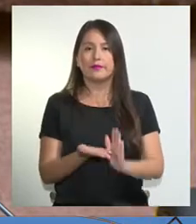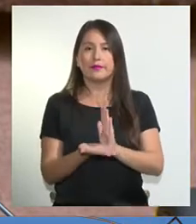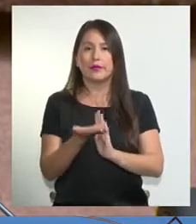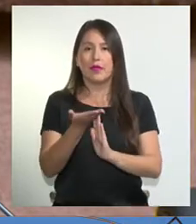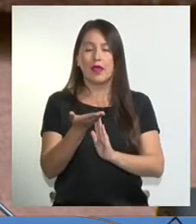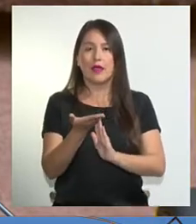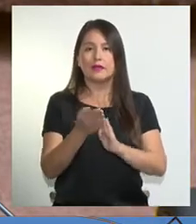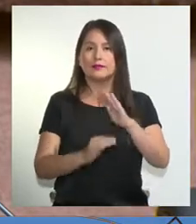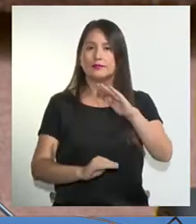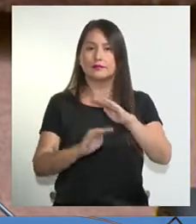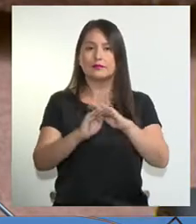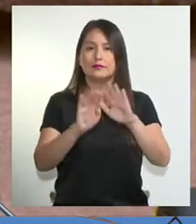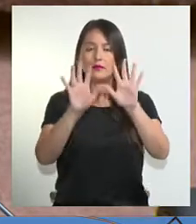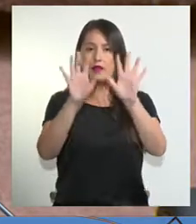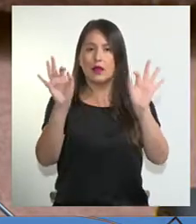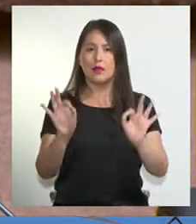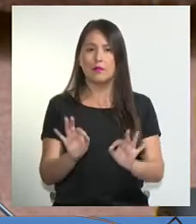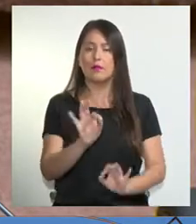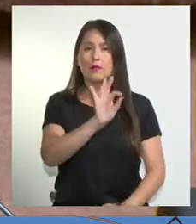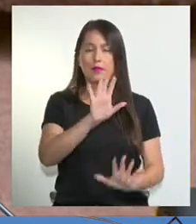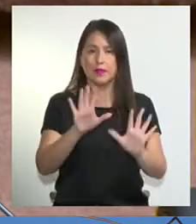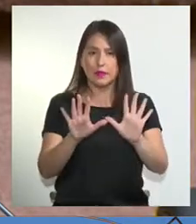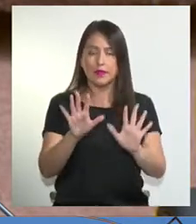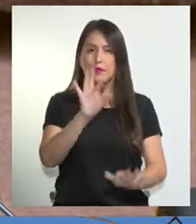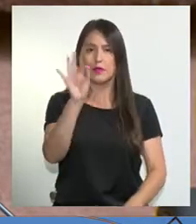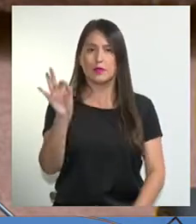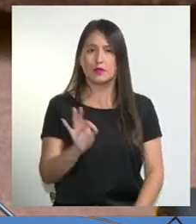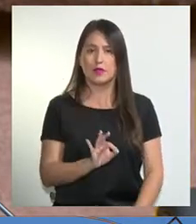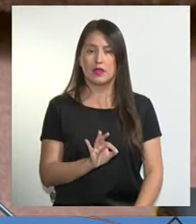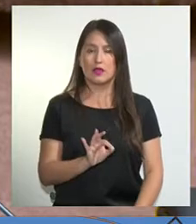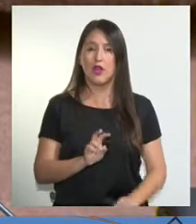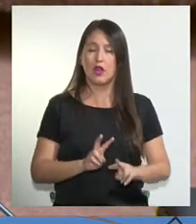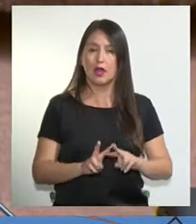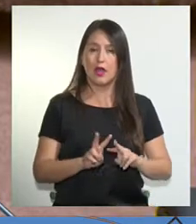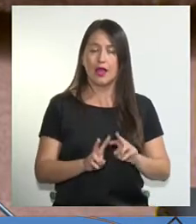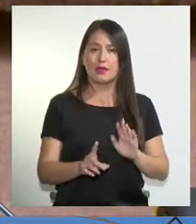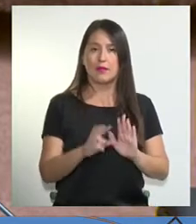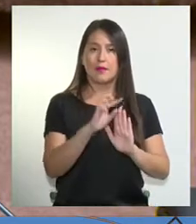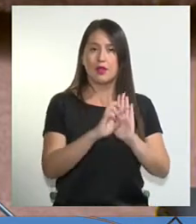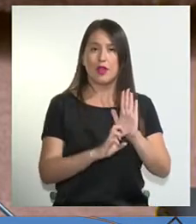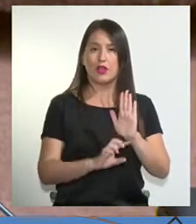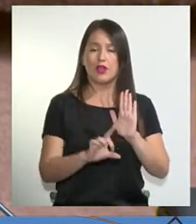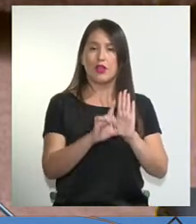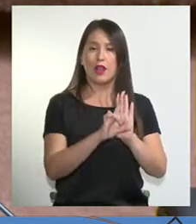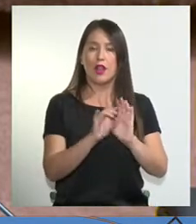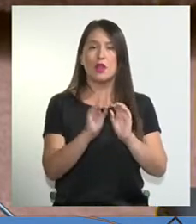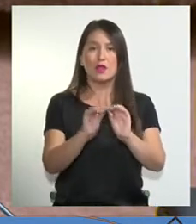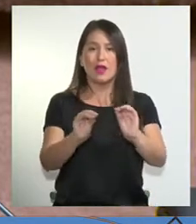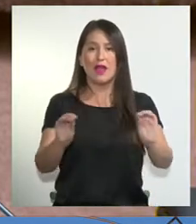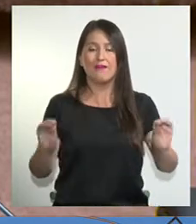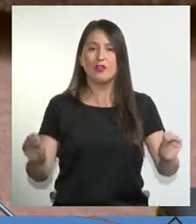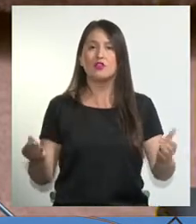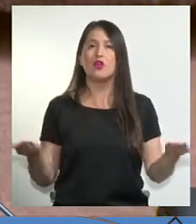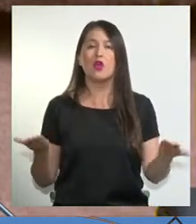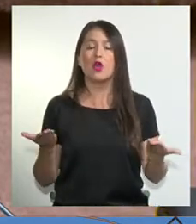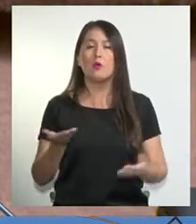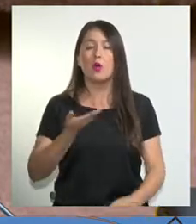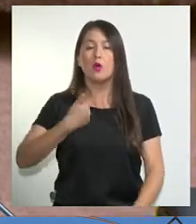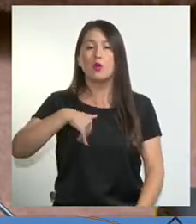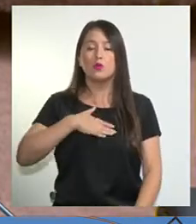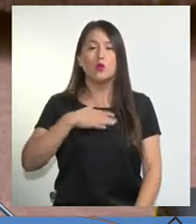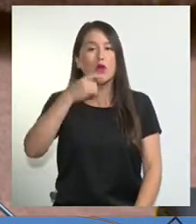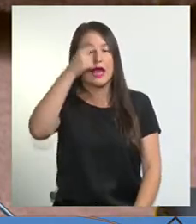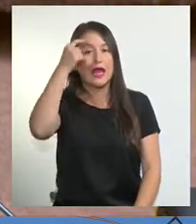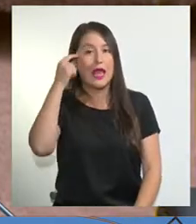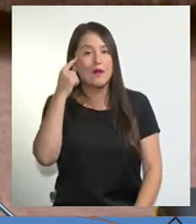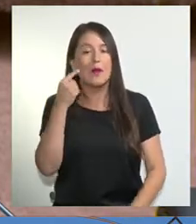10%. Finalmente, en cada proyecto de ley, lo que uno envía es una señal poderosa respecto de cómo uno cree que es necesario